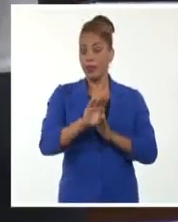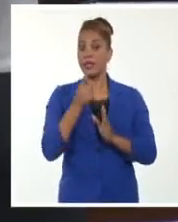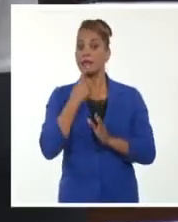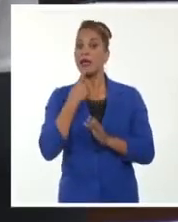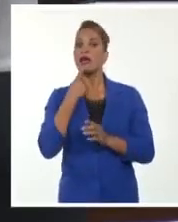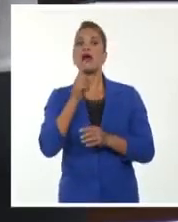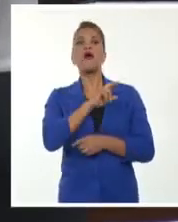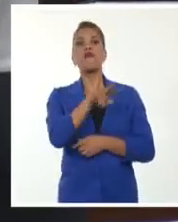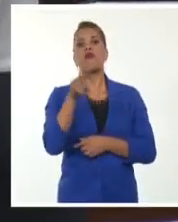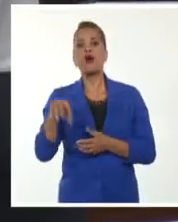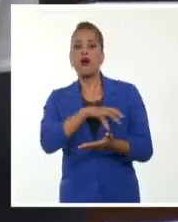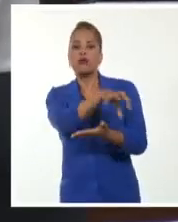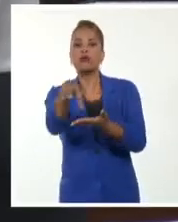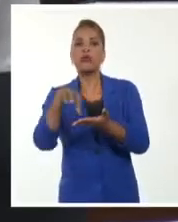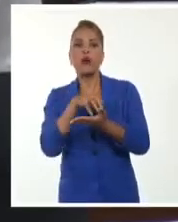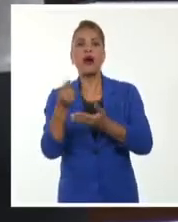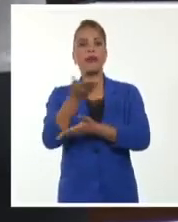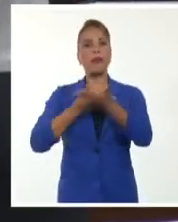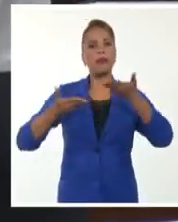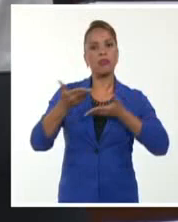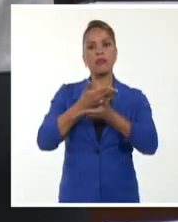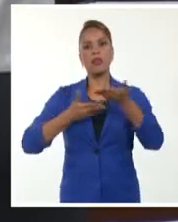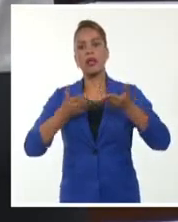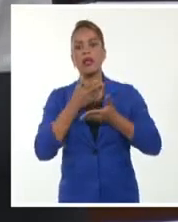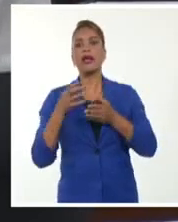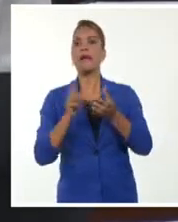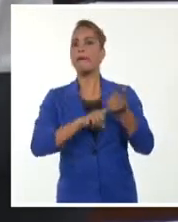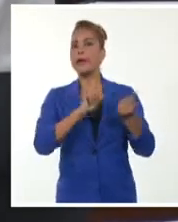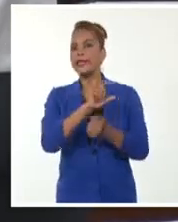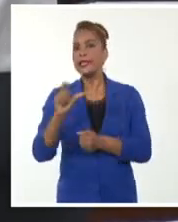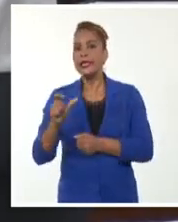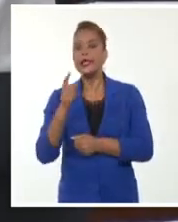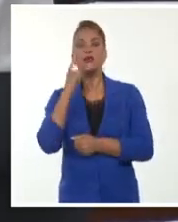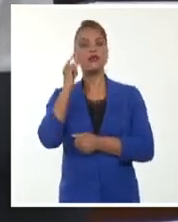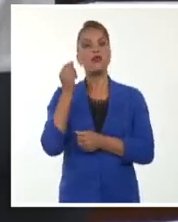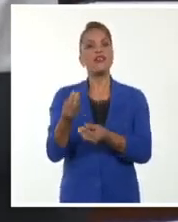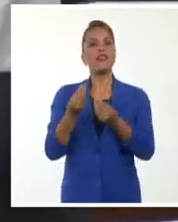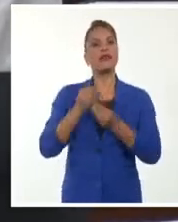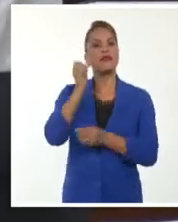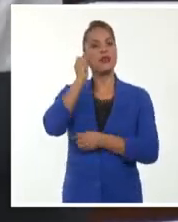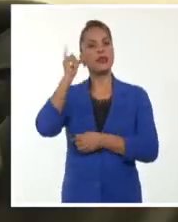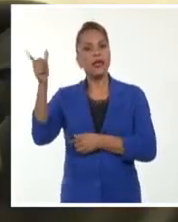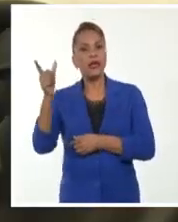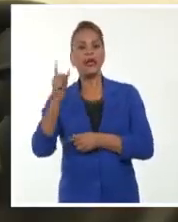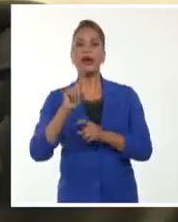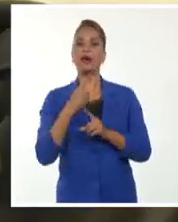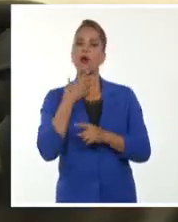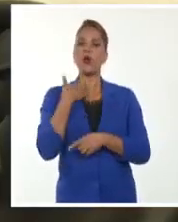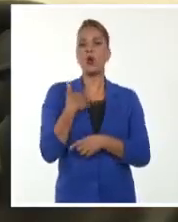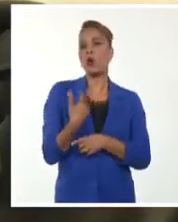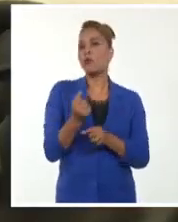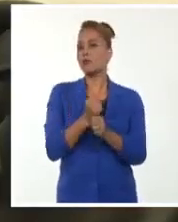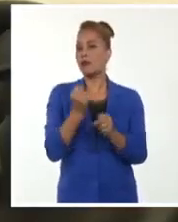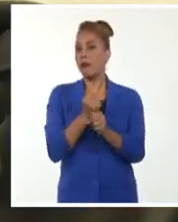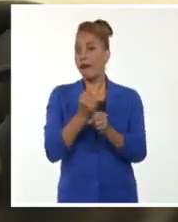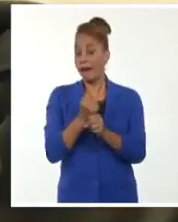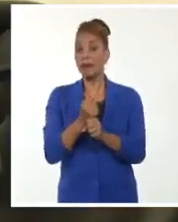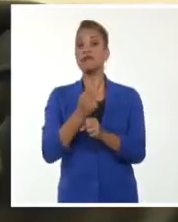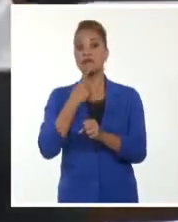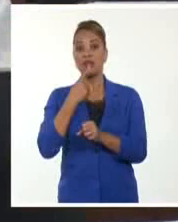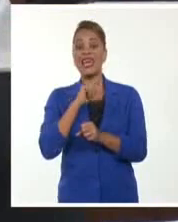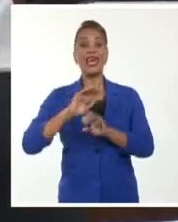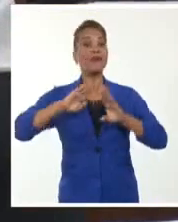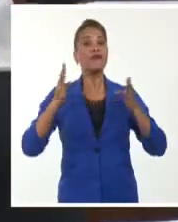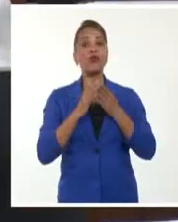espacios de análisis, de debate colectivo del partido, se van moviendo ideas, conceptos, directrices. En todas las